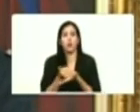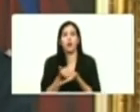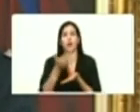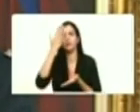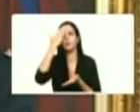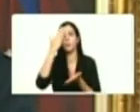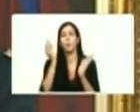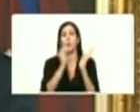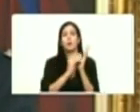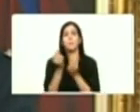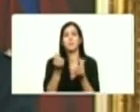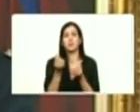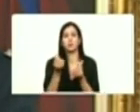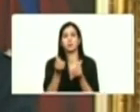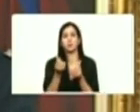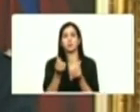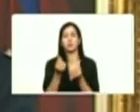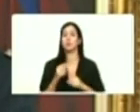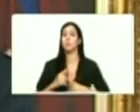costos de producción